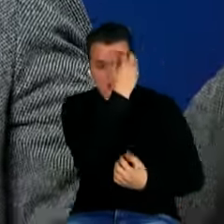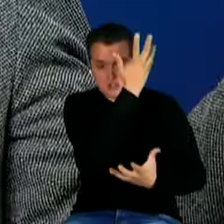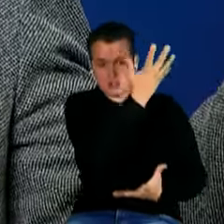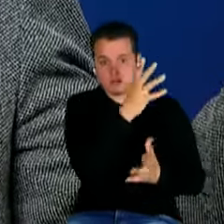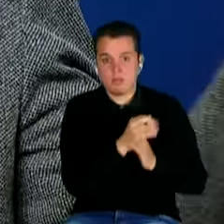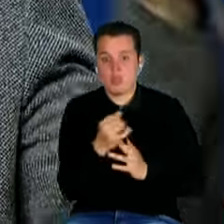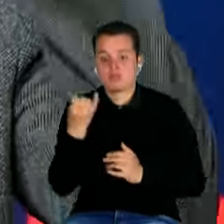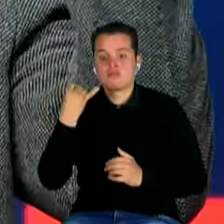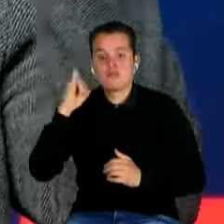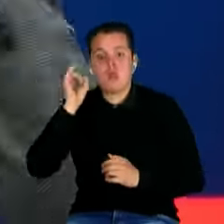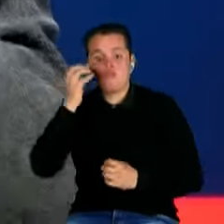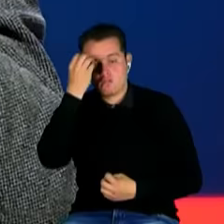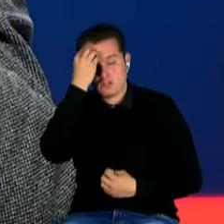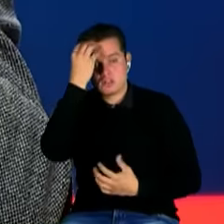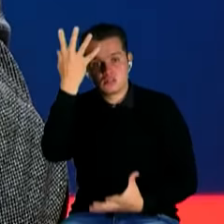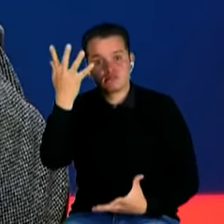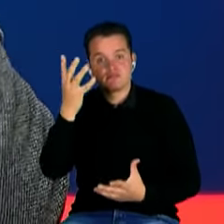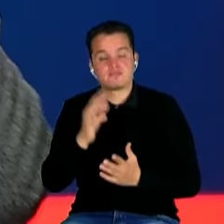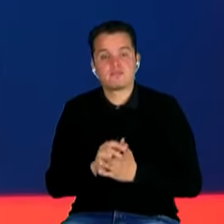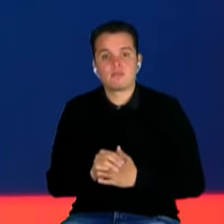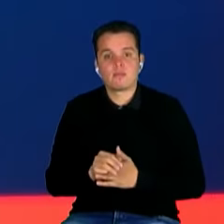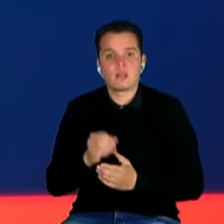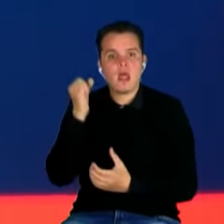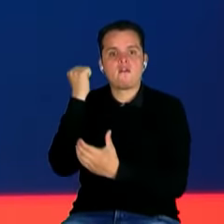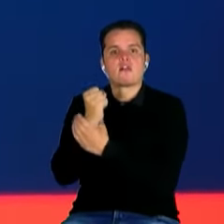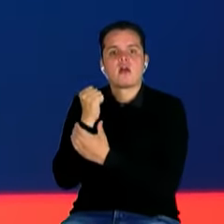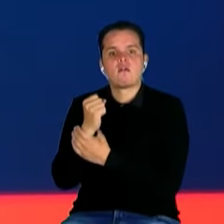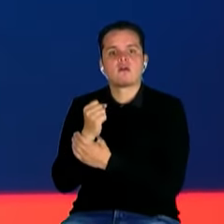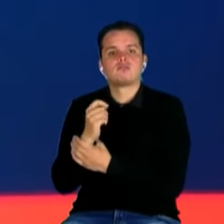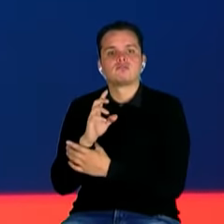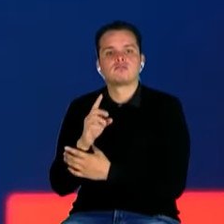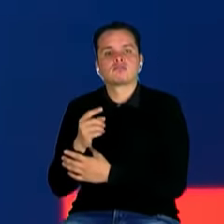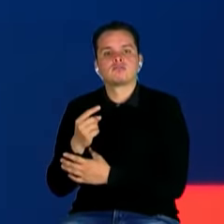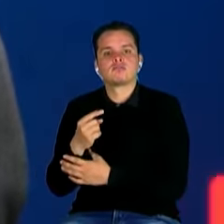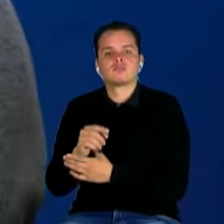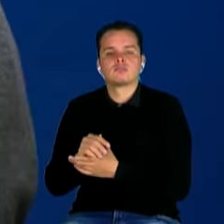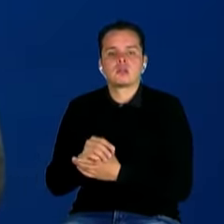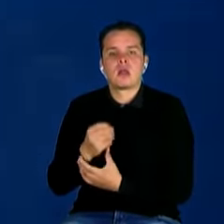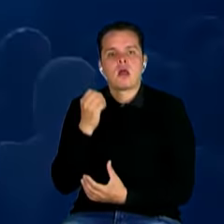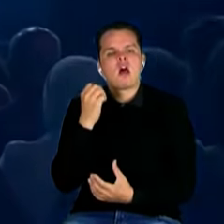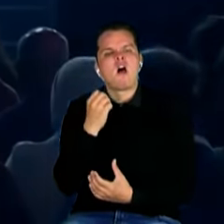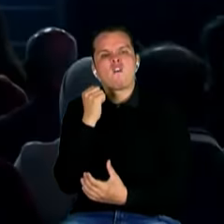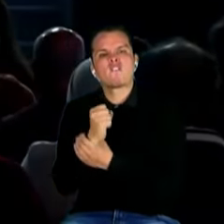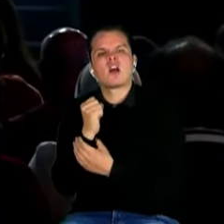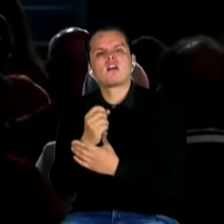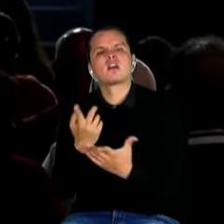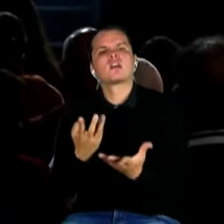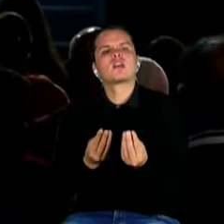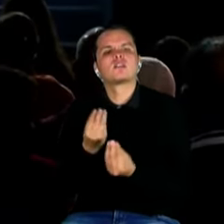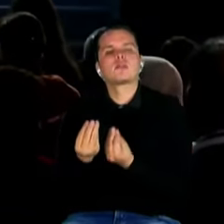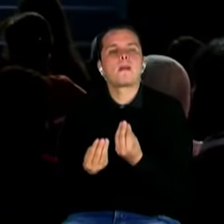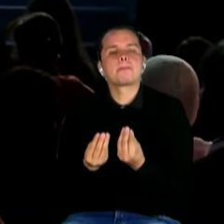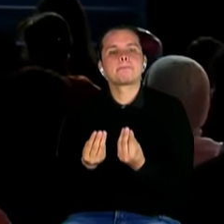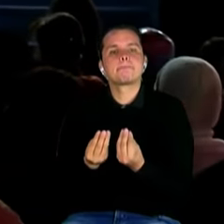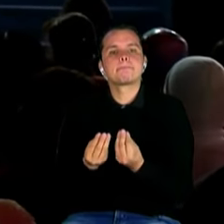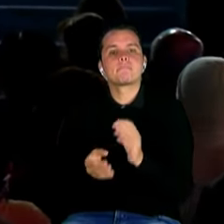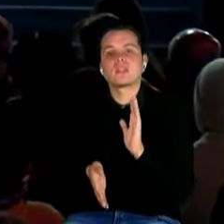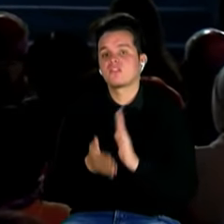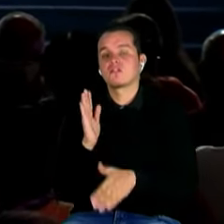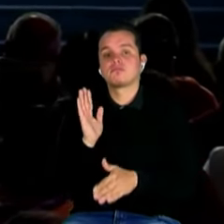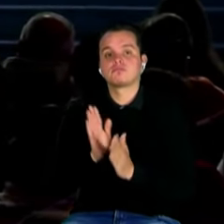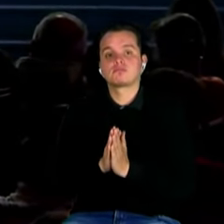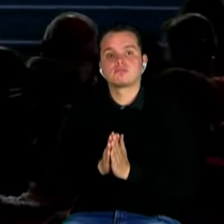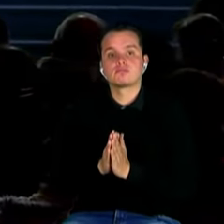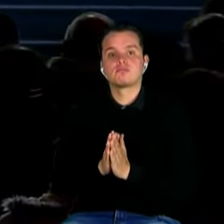yo ya obedecí. Ojo. Y dijo: vete y te bendeciré. ¿Y Abraham qué hizo? Pues se fue.